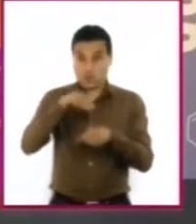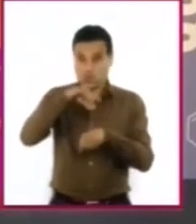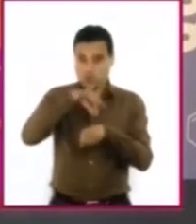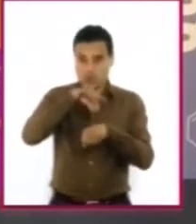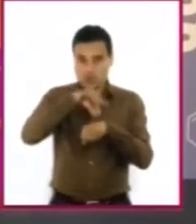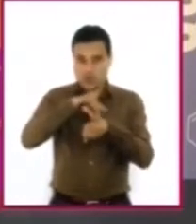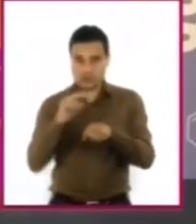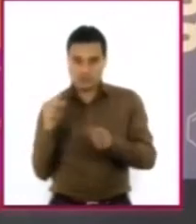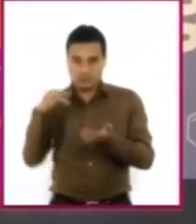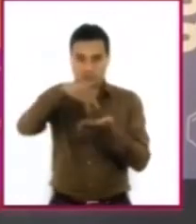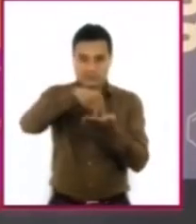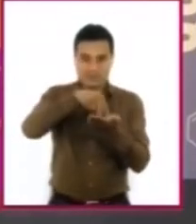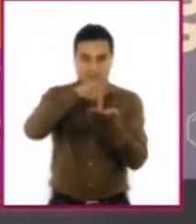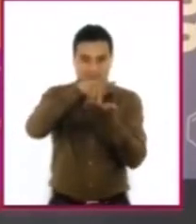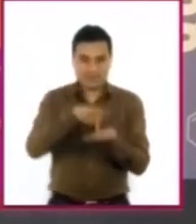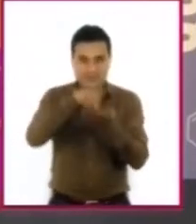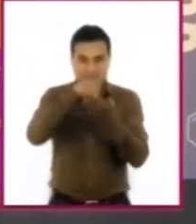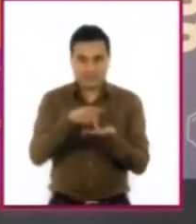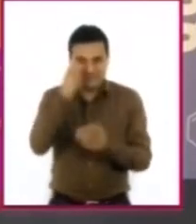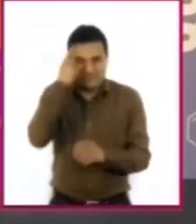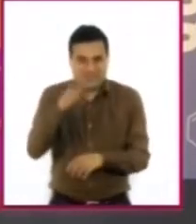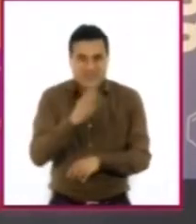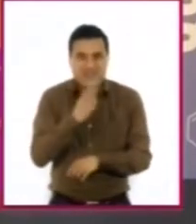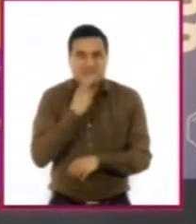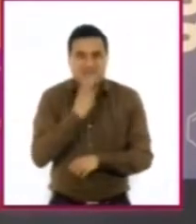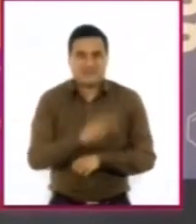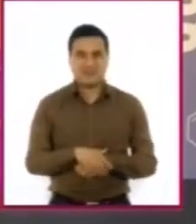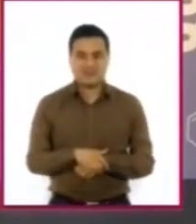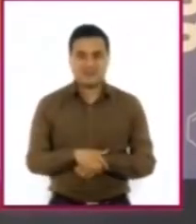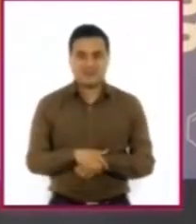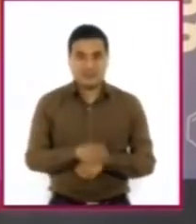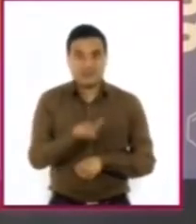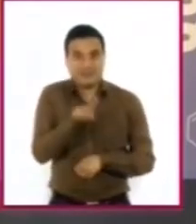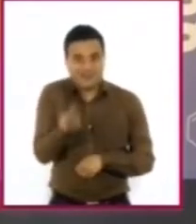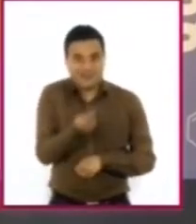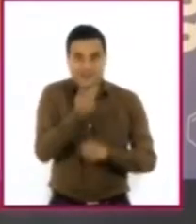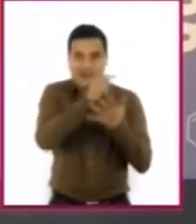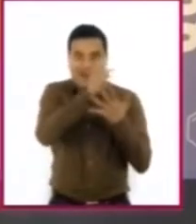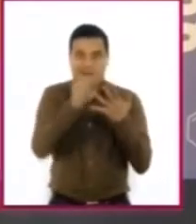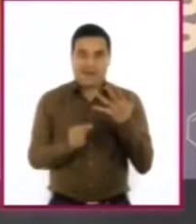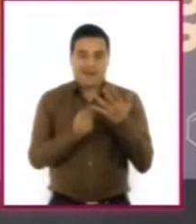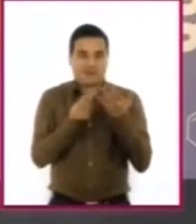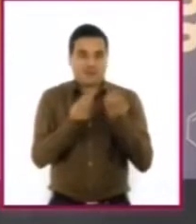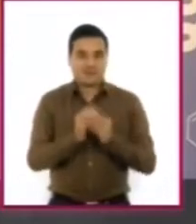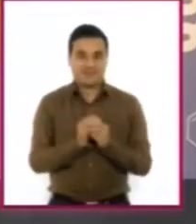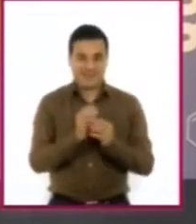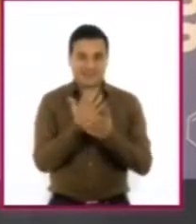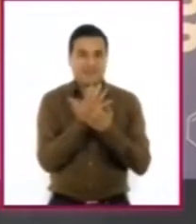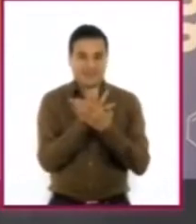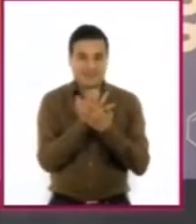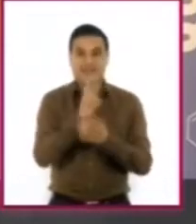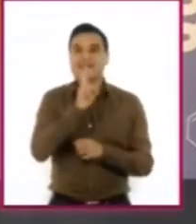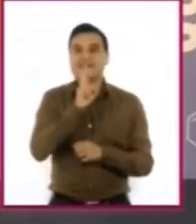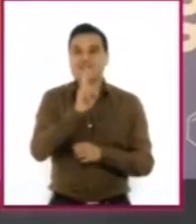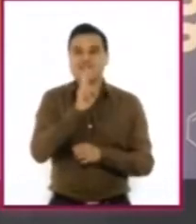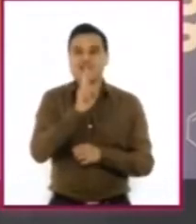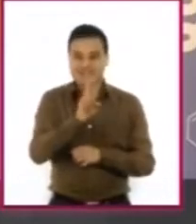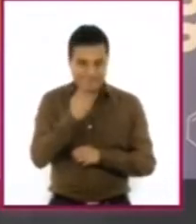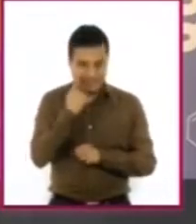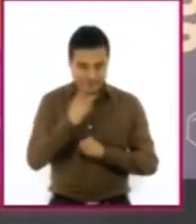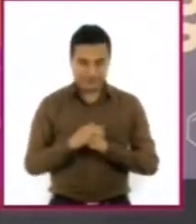hacen? Parece que tenemos muchas preguntas, ¿no es así? Vamos a resolverlas juntos.